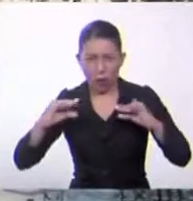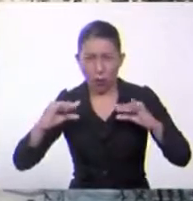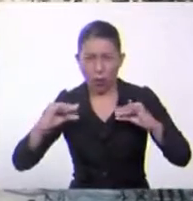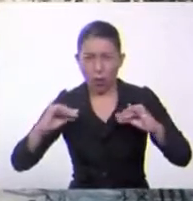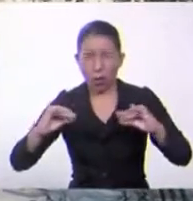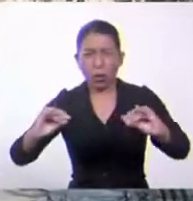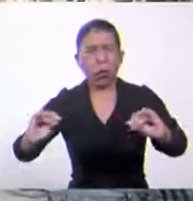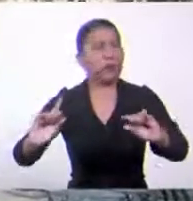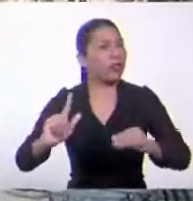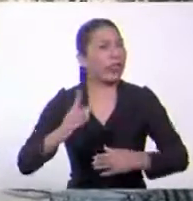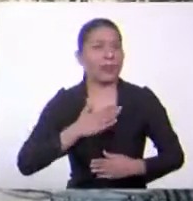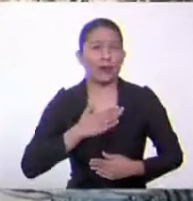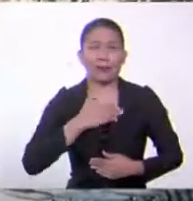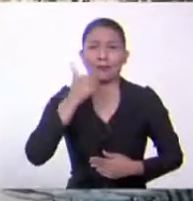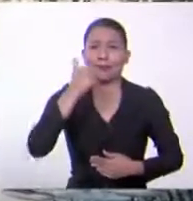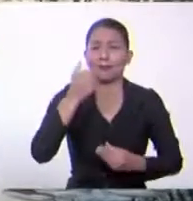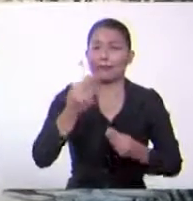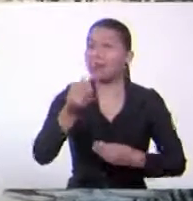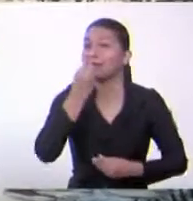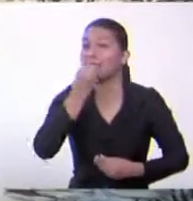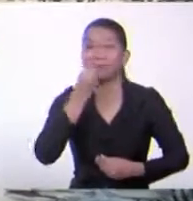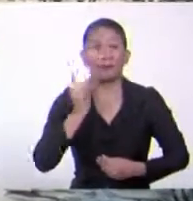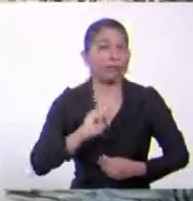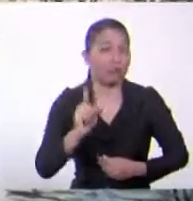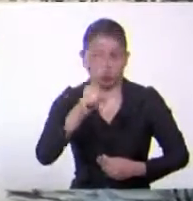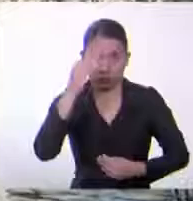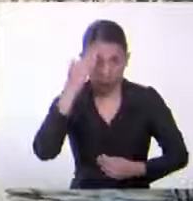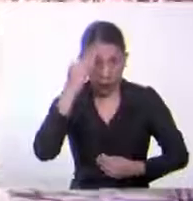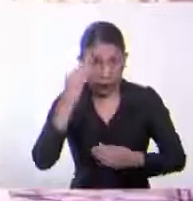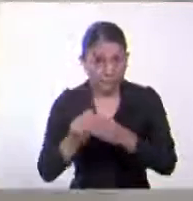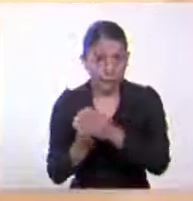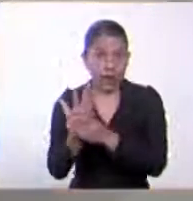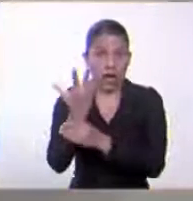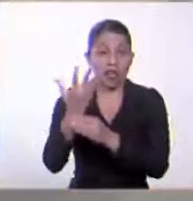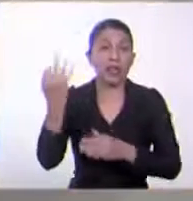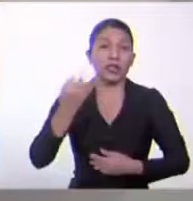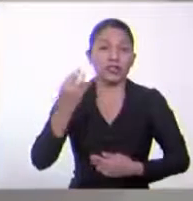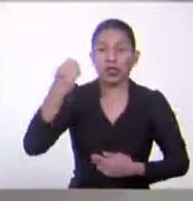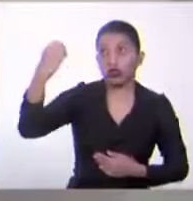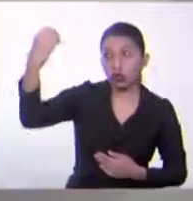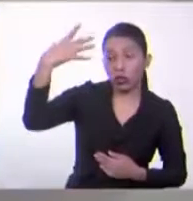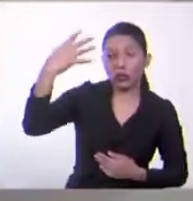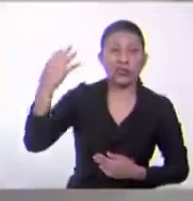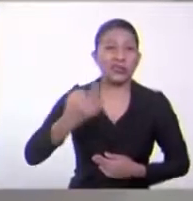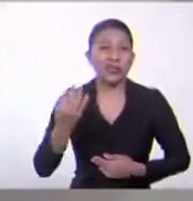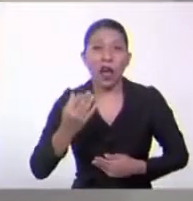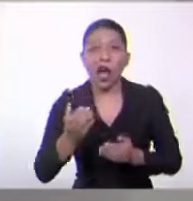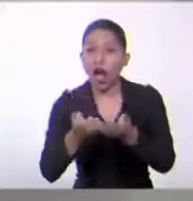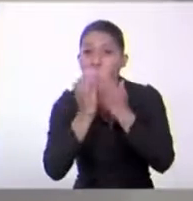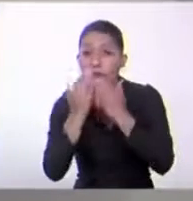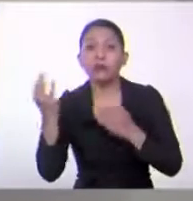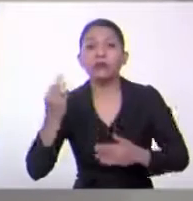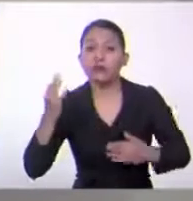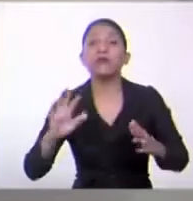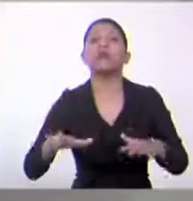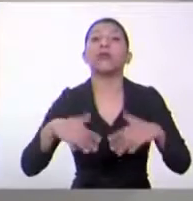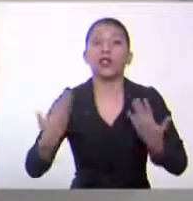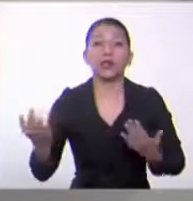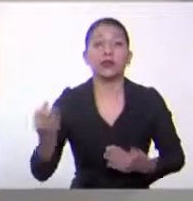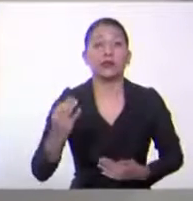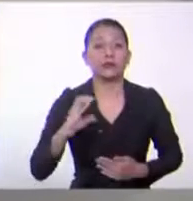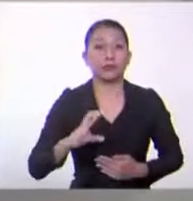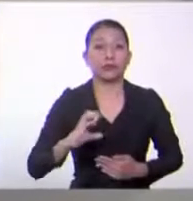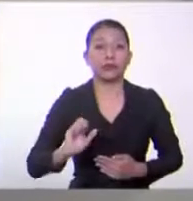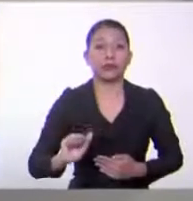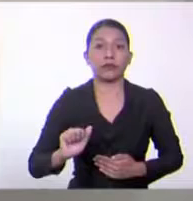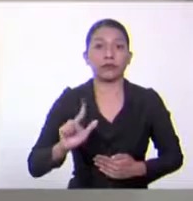en nutrientes y una planta necesita más que sol y agua. Al igual que tú, una planta necesita calcio, así